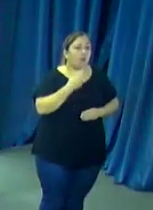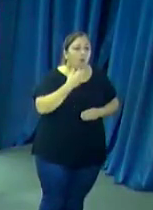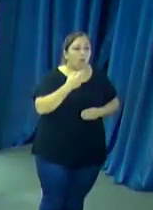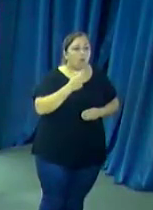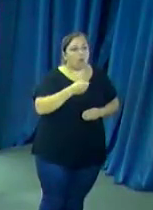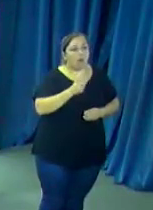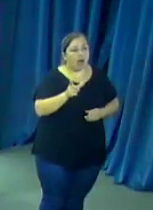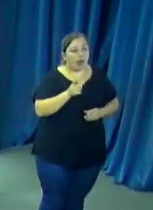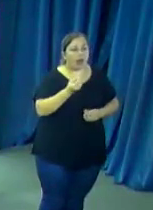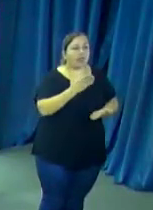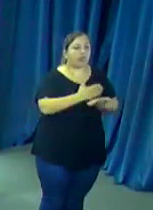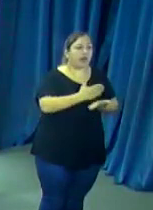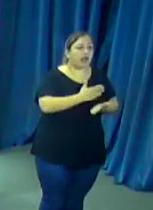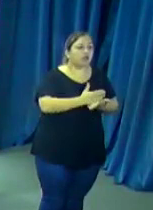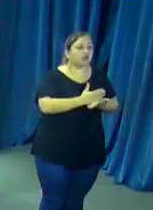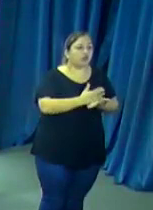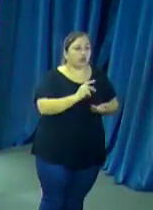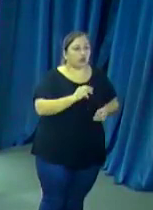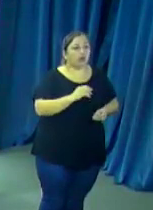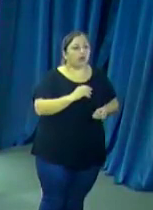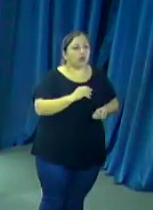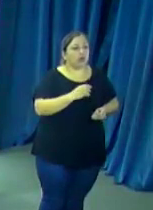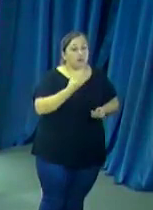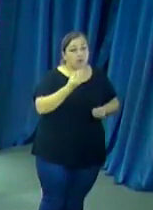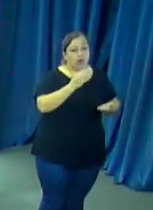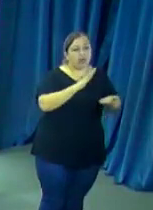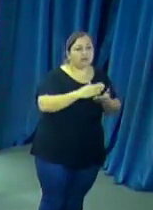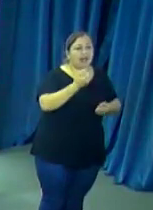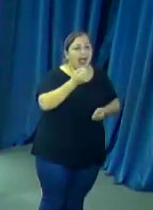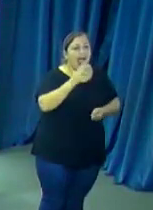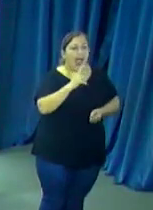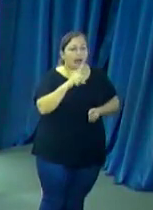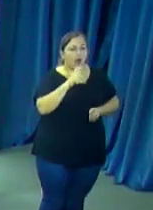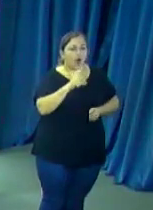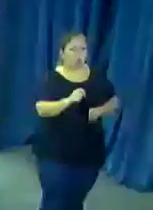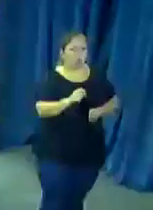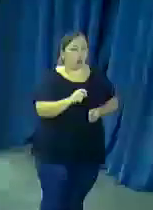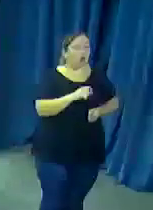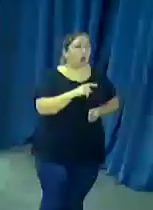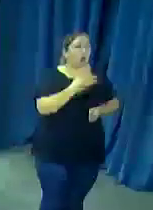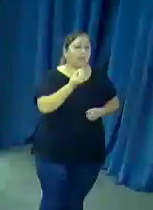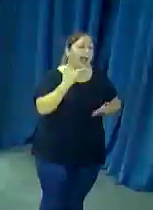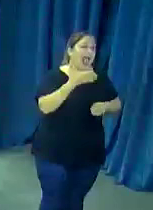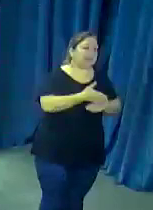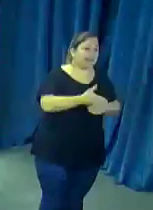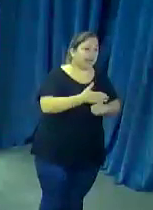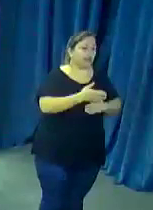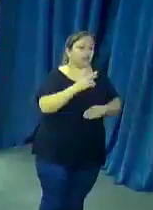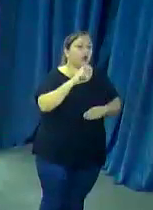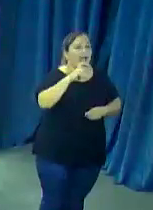los derechos, sobre todo porque los derechos ARCO, no, que serían de acceso,